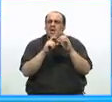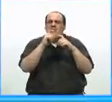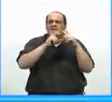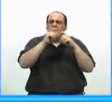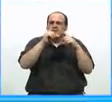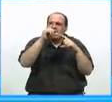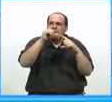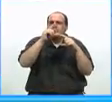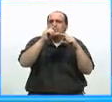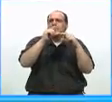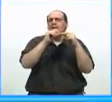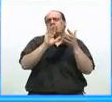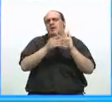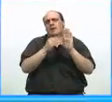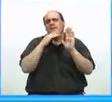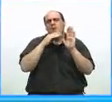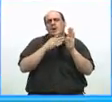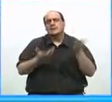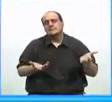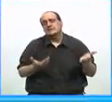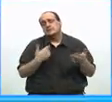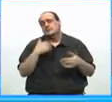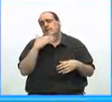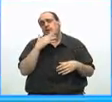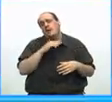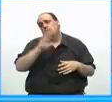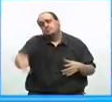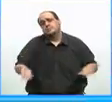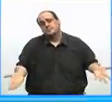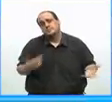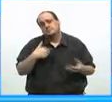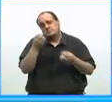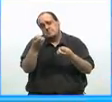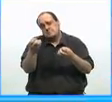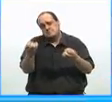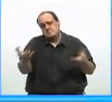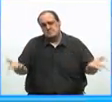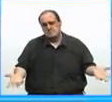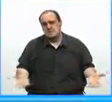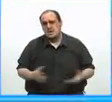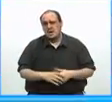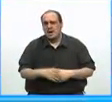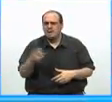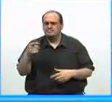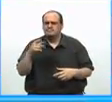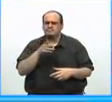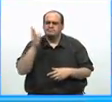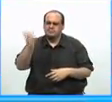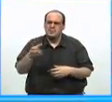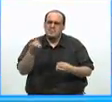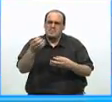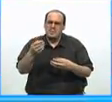cerquita pues jugando con ellos Pero bueno boca hizo lo que tenía que hacer lo hizo muy bien Creo que que que logró un gran triunfo